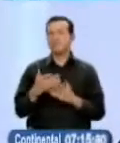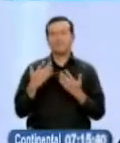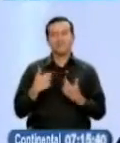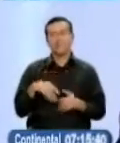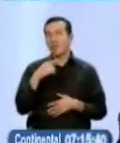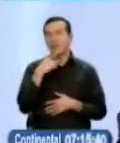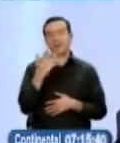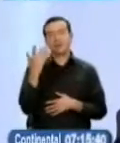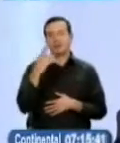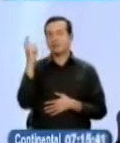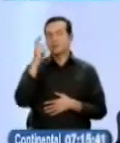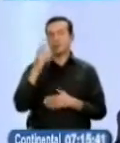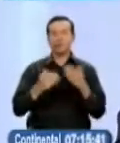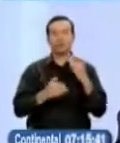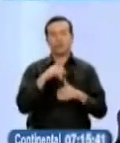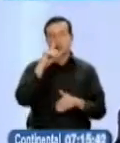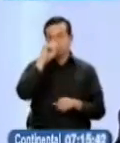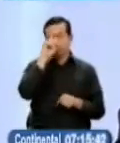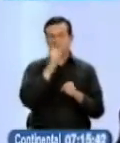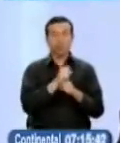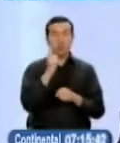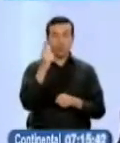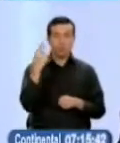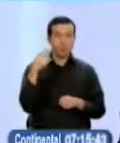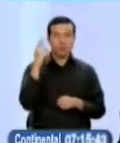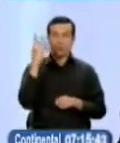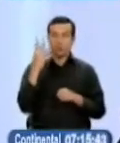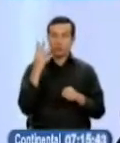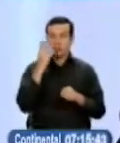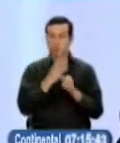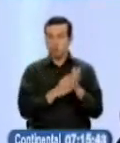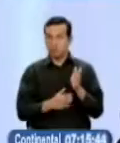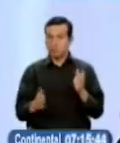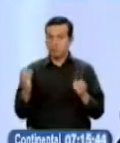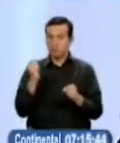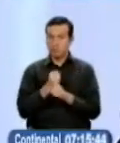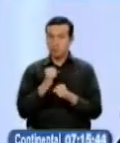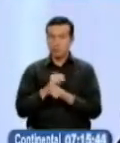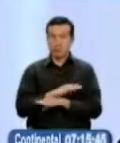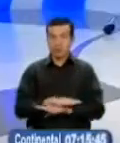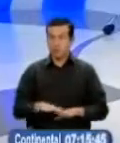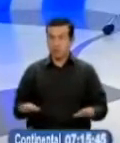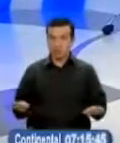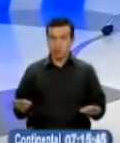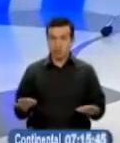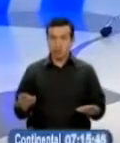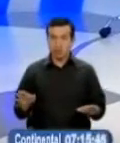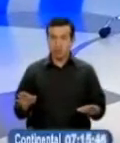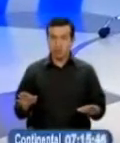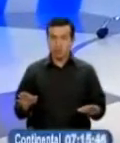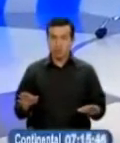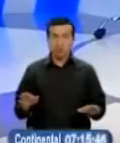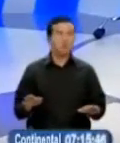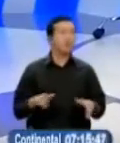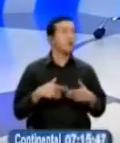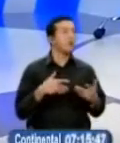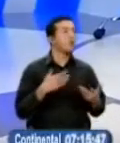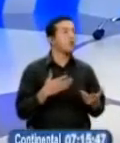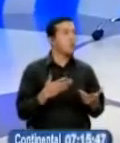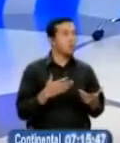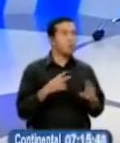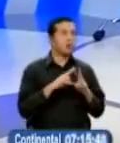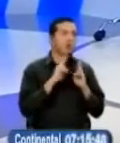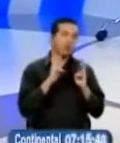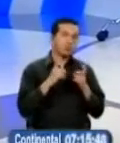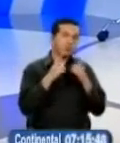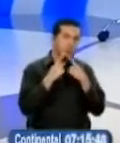dice, vamos a crear 1 millón de empleos en 4 años. Ya, pero ahí pero no dice nada más. No dice el cómo. Pero ¿cómo? Bueno, dice el cómo en términos